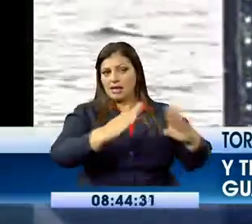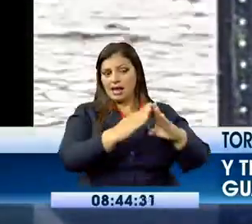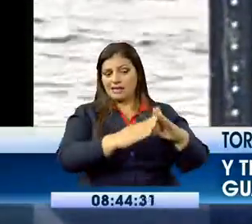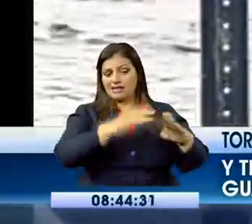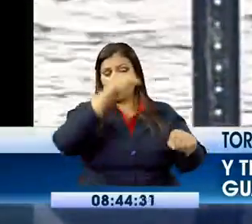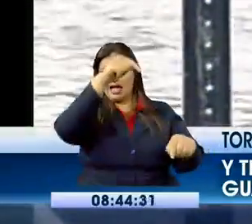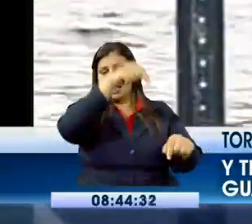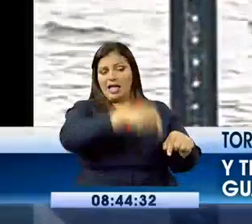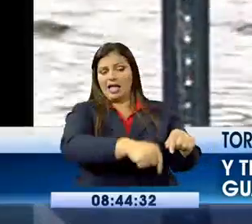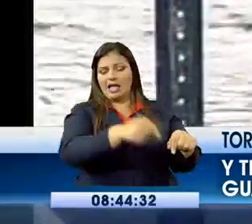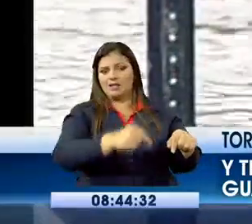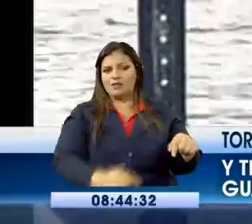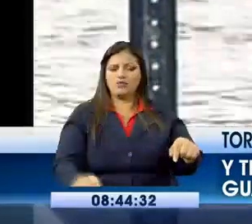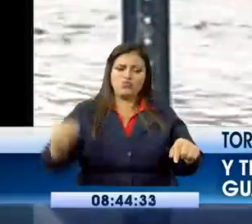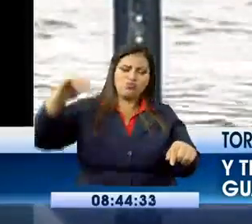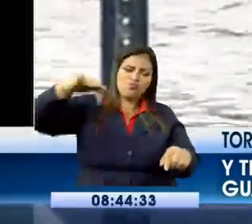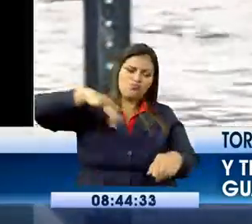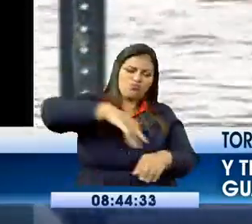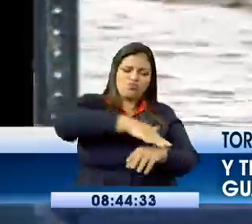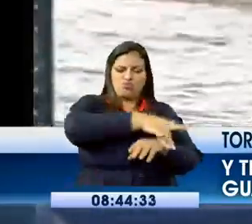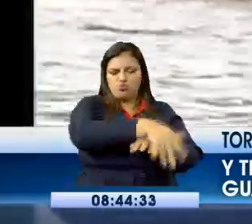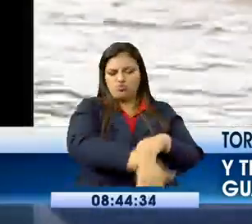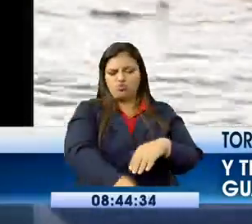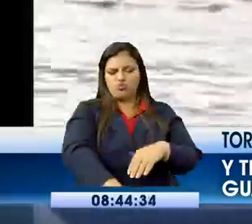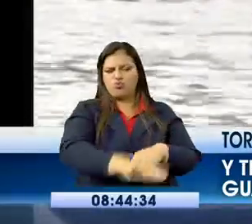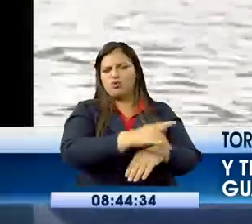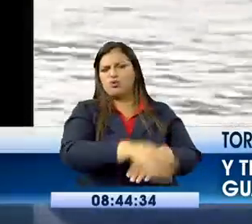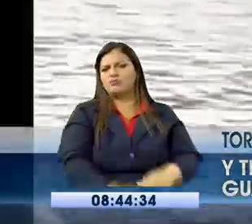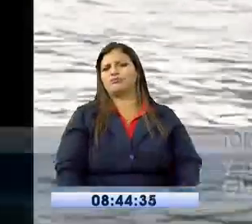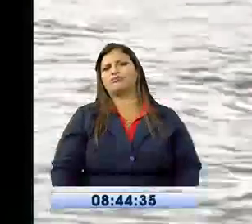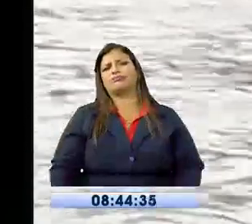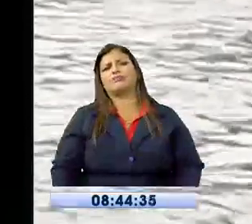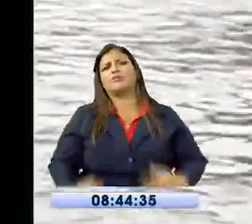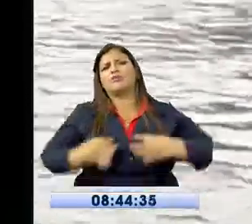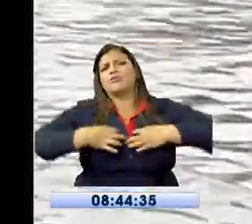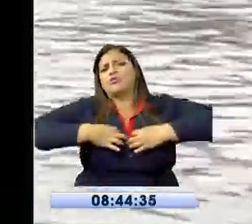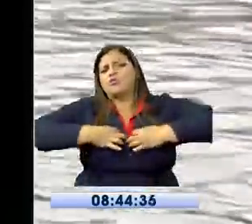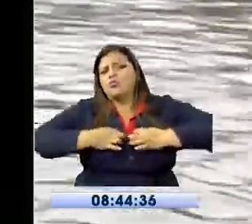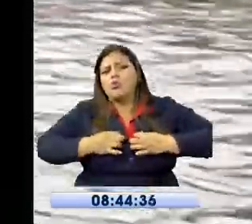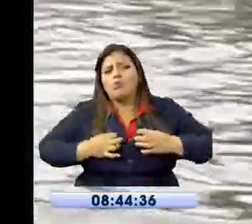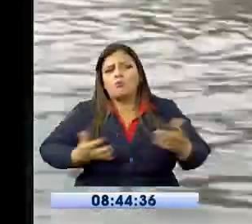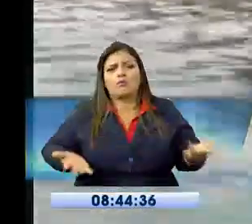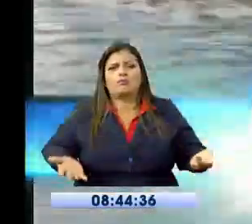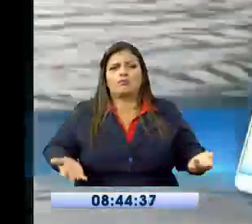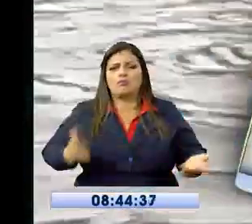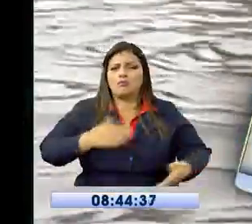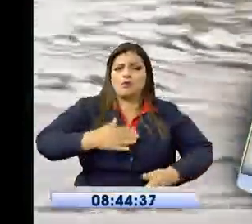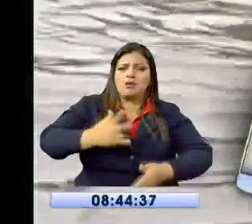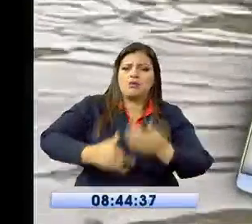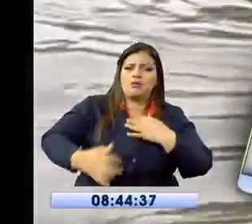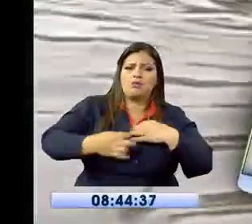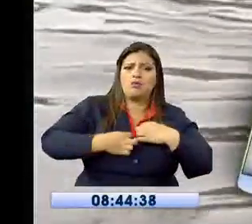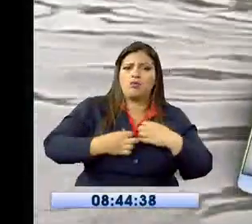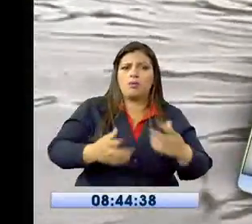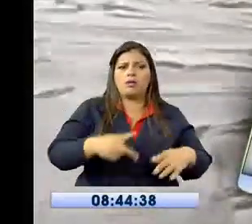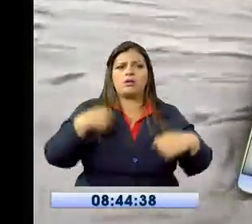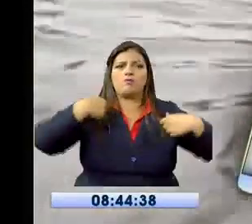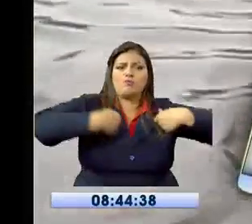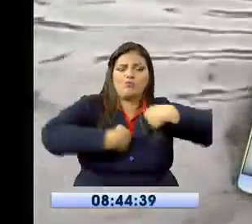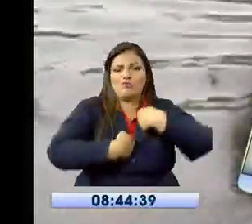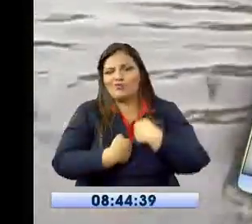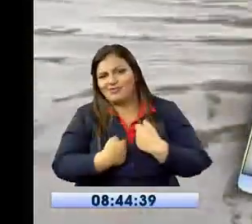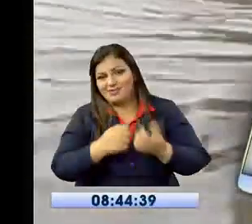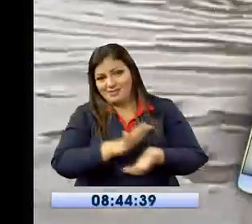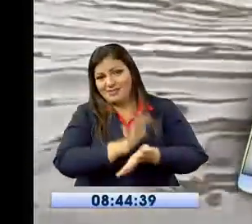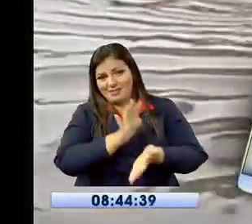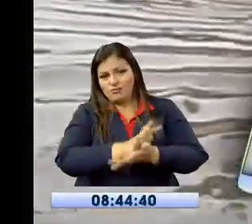llevan hoy a la escuela, se me la ha hecho fue nada. Los zapatos, los bebés están así empapados con charco, están todos abajo. ¿Y eso que usted tiene este murito?